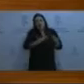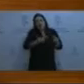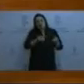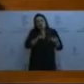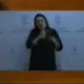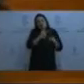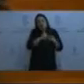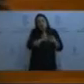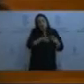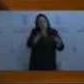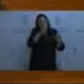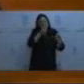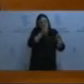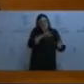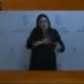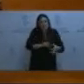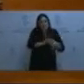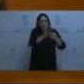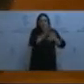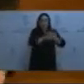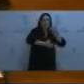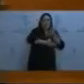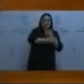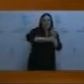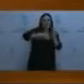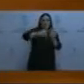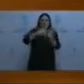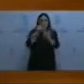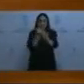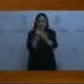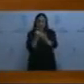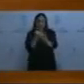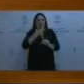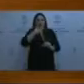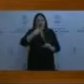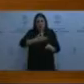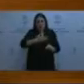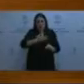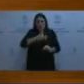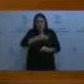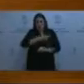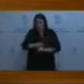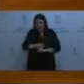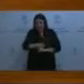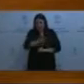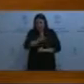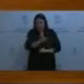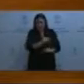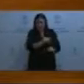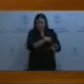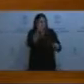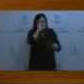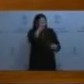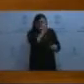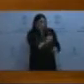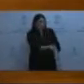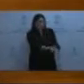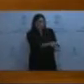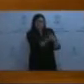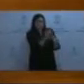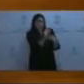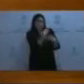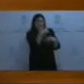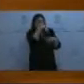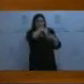cuestiones sobre discapacidad y empleo. Es realmente aburrido, cansino, volver a escucharla no decir nada concreto sobre